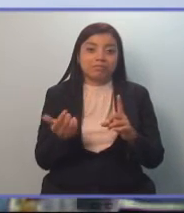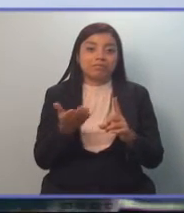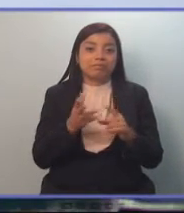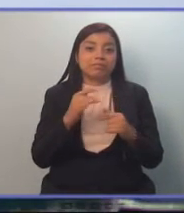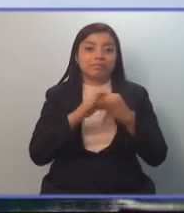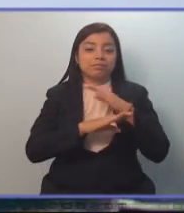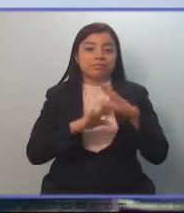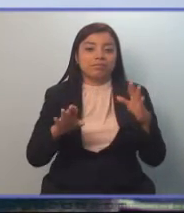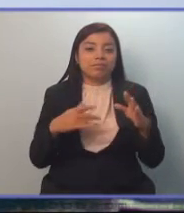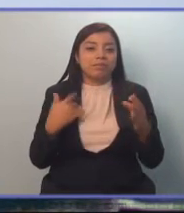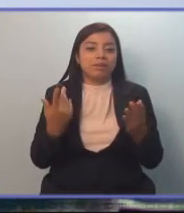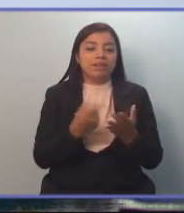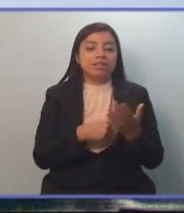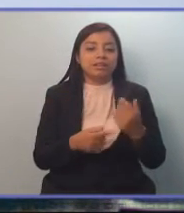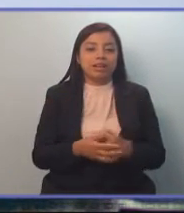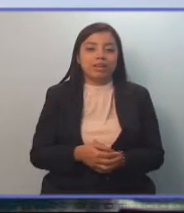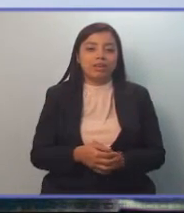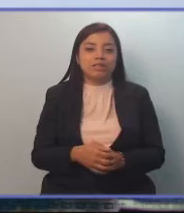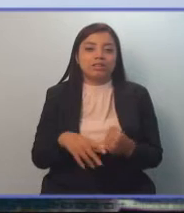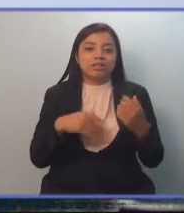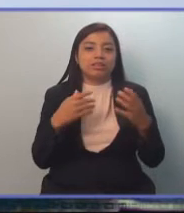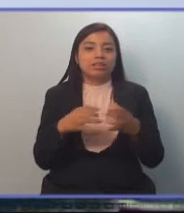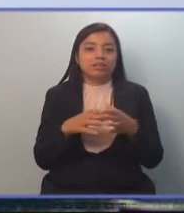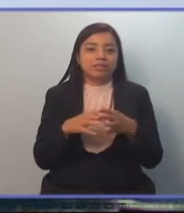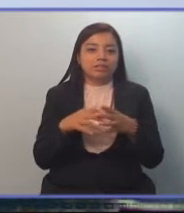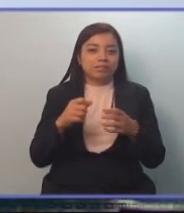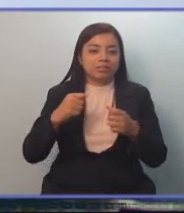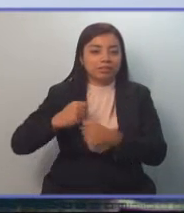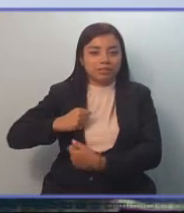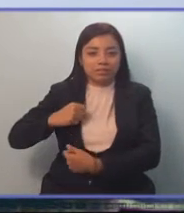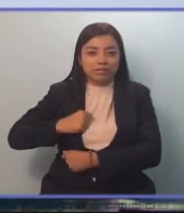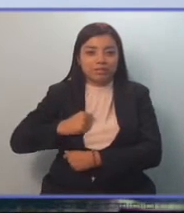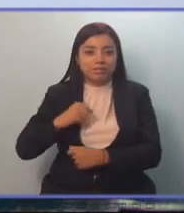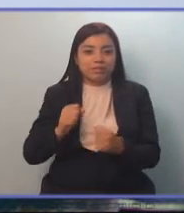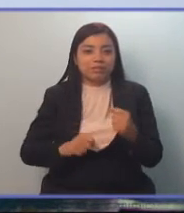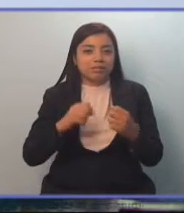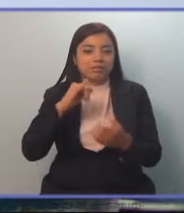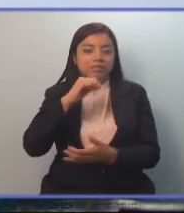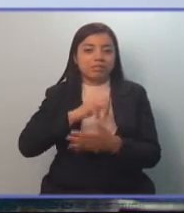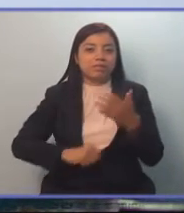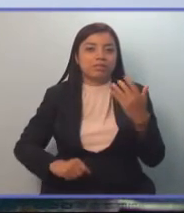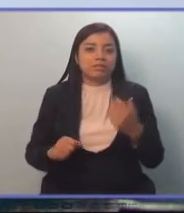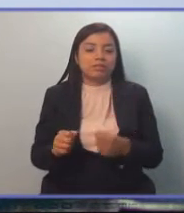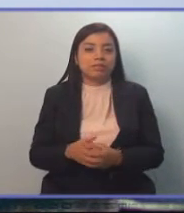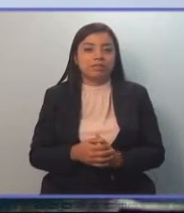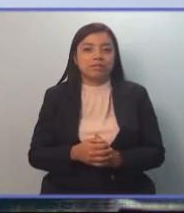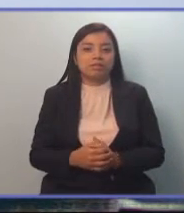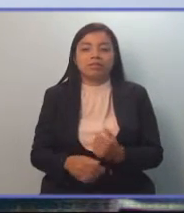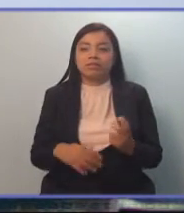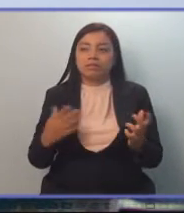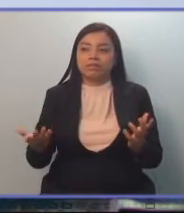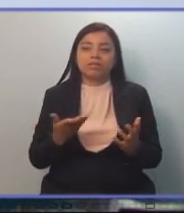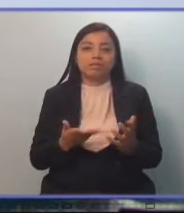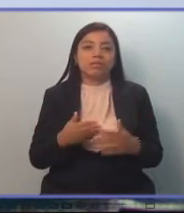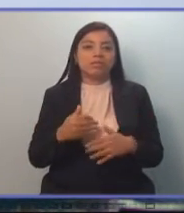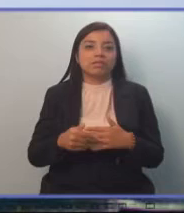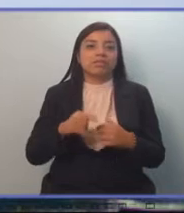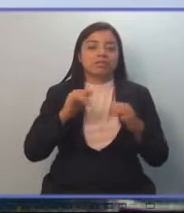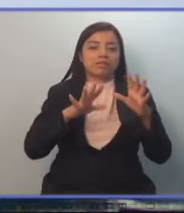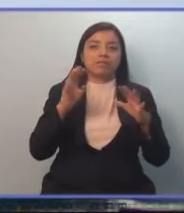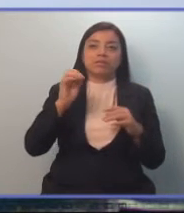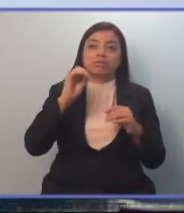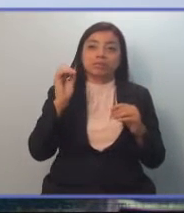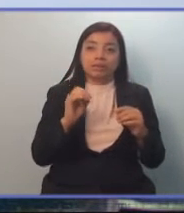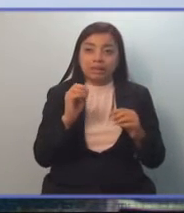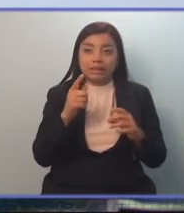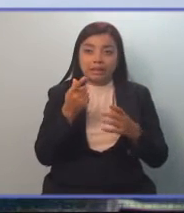se destaca el acuerdo de la Comisión de Defensa para establecer el impuesto ad valorem del 10% en derechos